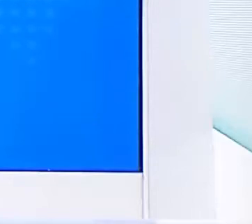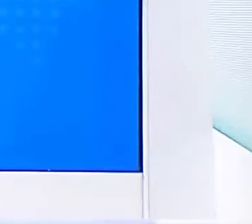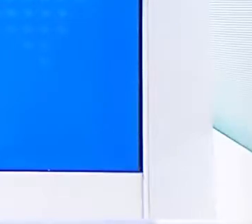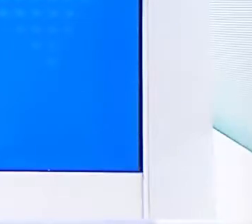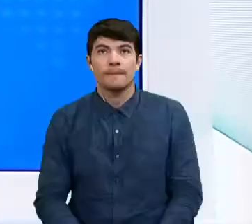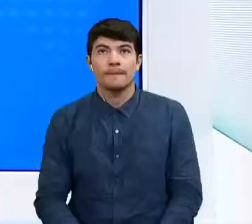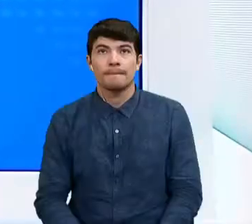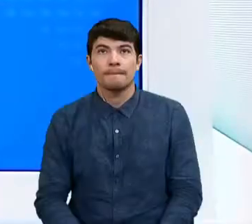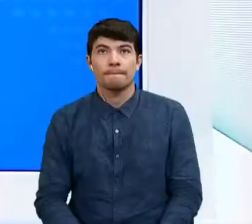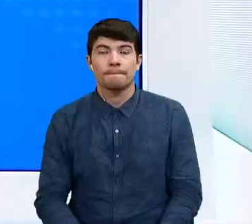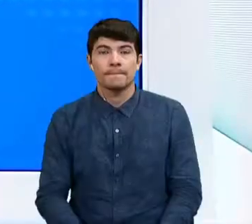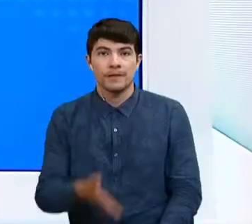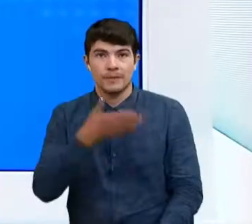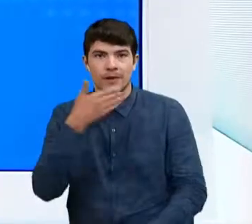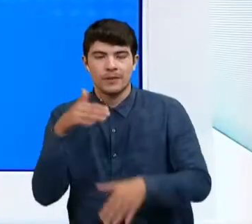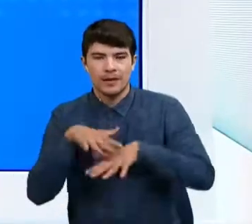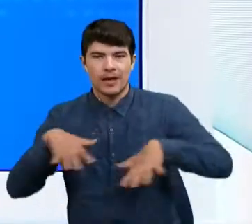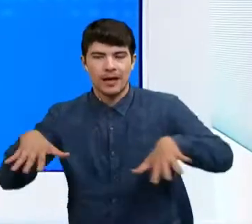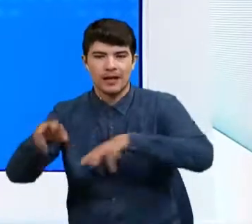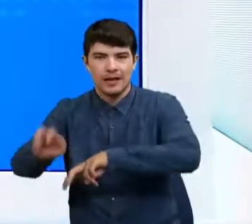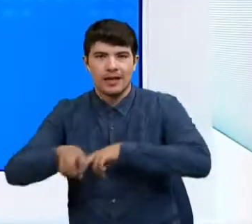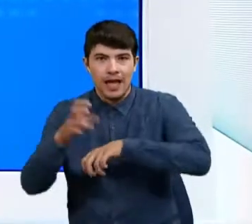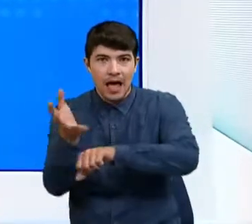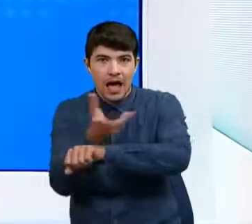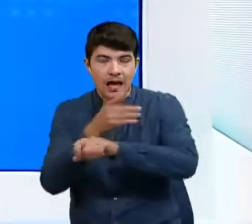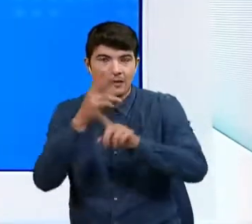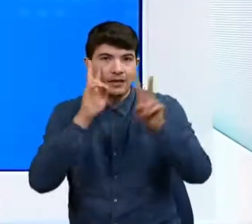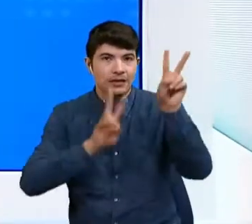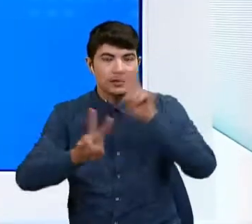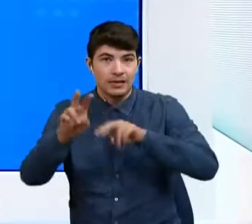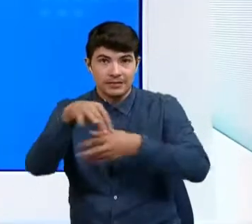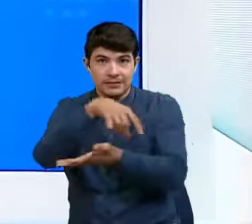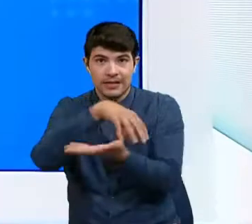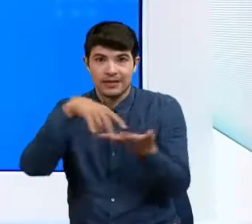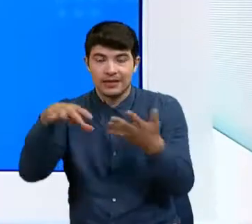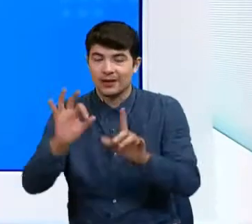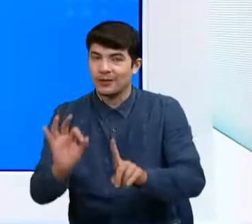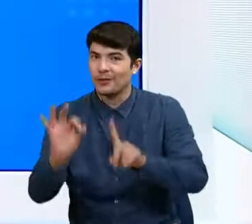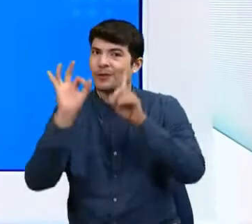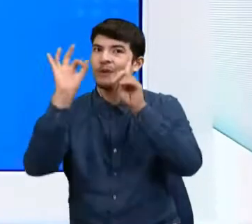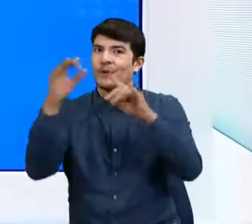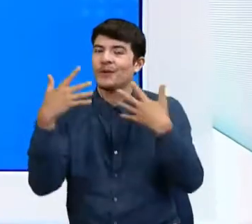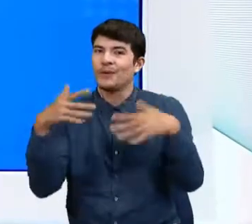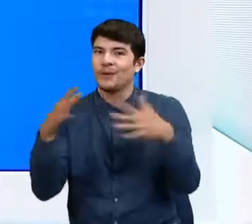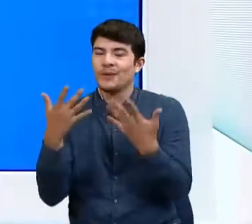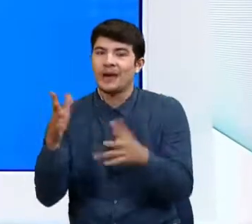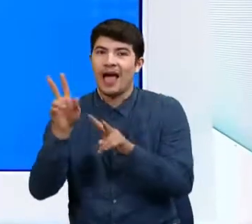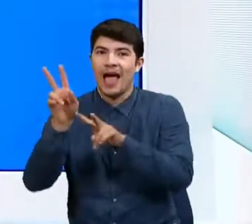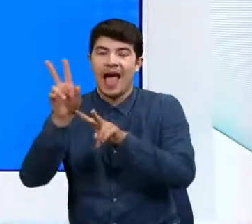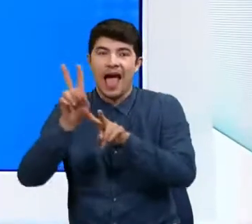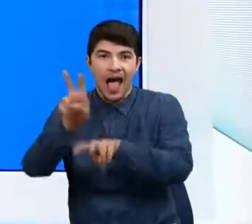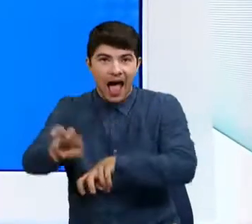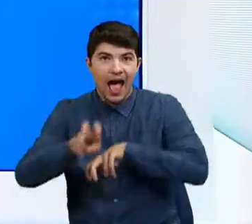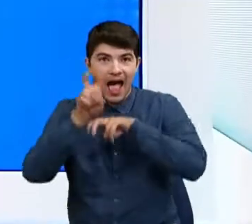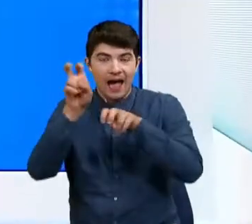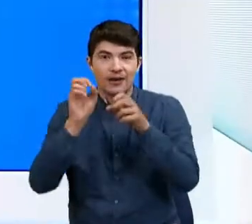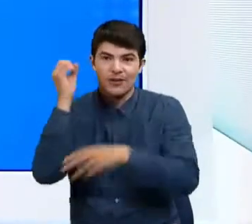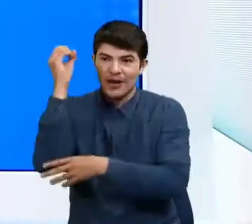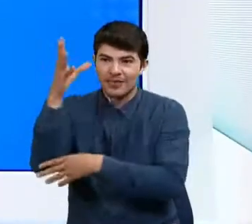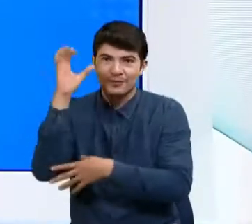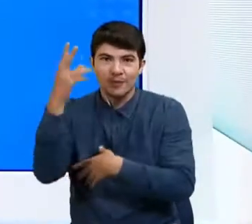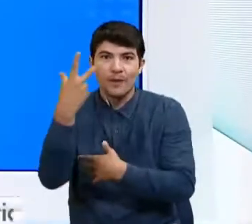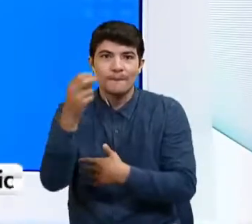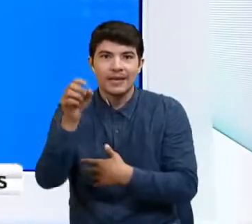Por otra parte, con lo mejor del sector agropecuario, artesanal y turístico, Santander llegó pisando fuerte a Agroexpo 2017, un evento